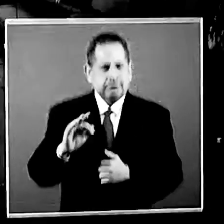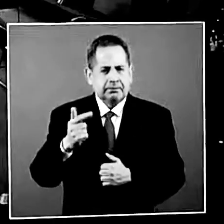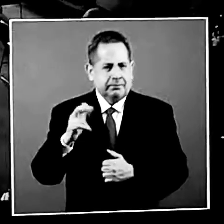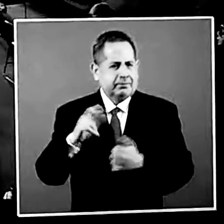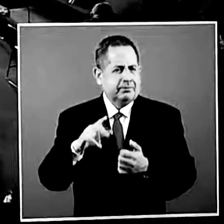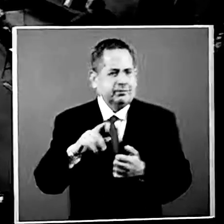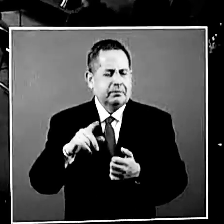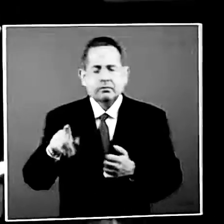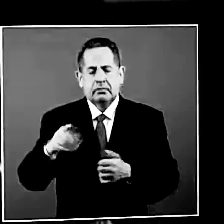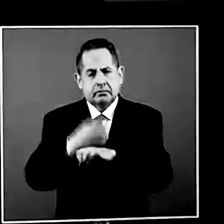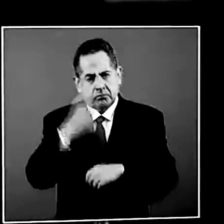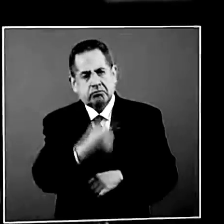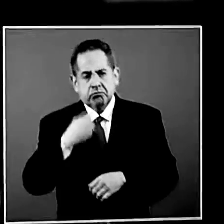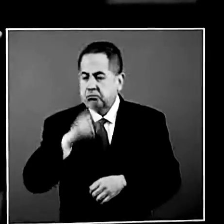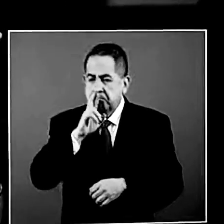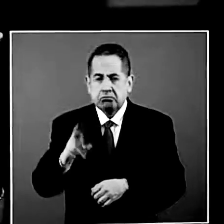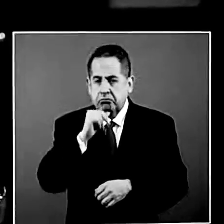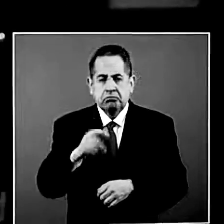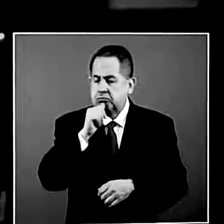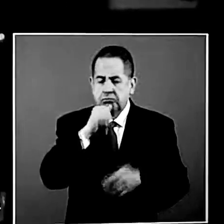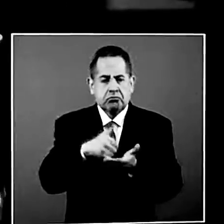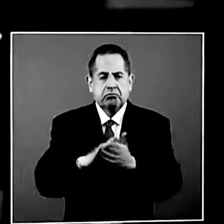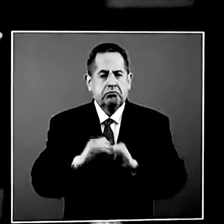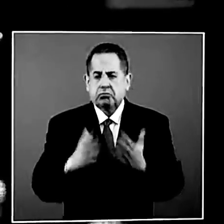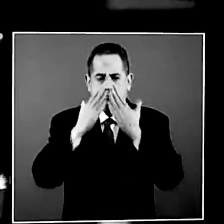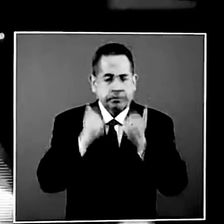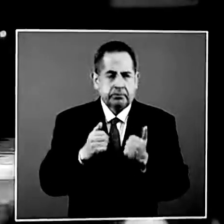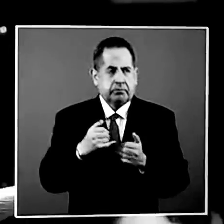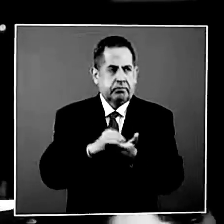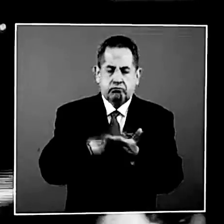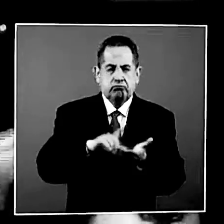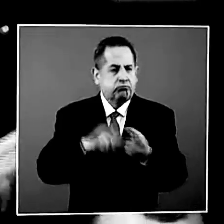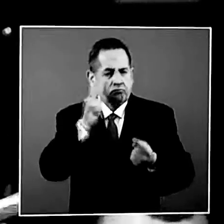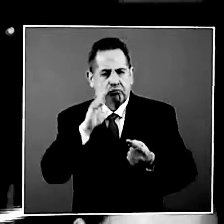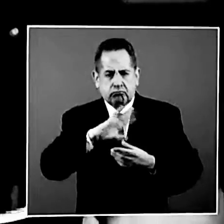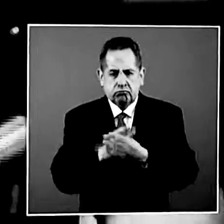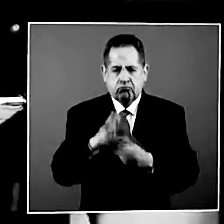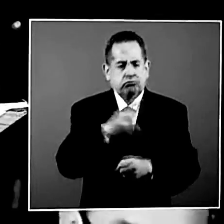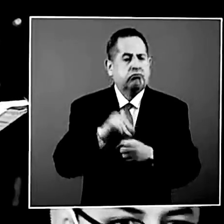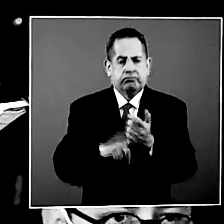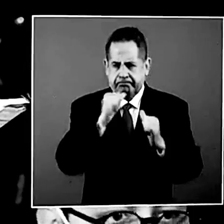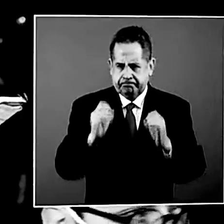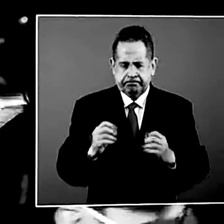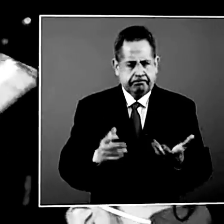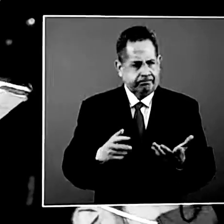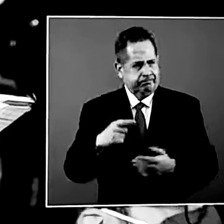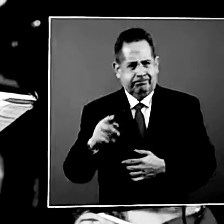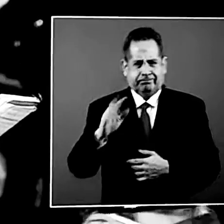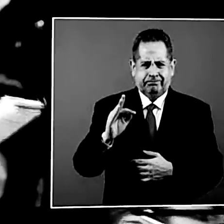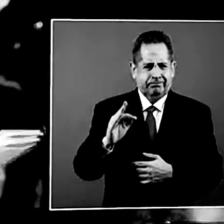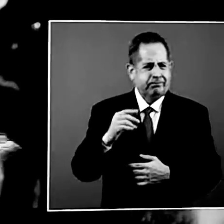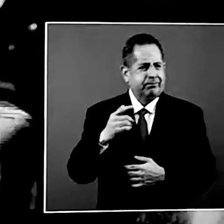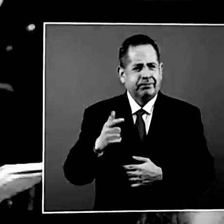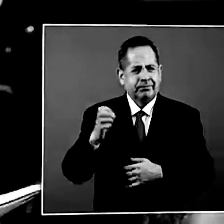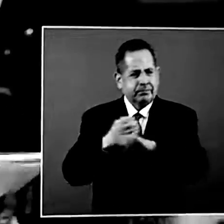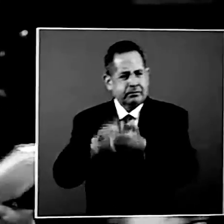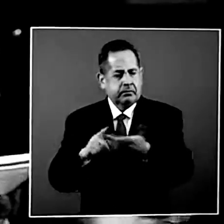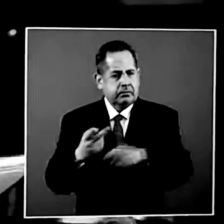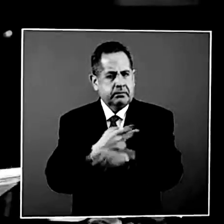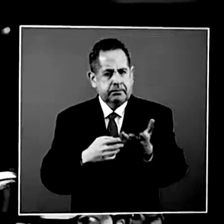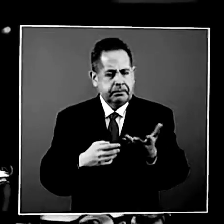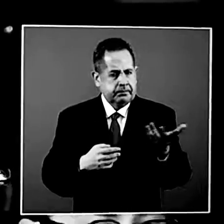de México, a lo cual me contestaron que aún no han sacado el informe, que nadie tiene como las pruebas de un informe de la Procuraduría o la Fiscalía del Estado, a